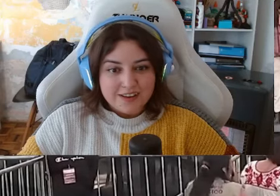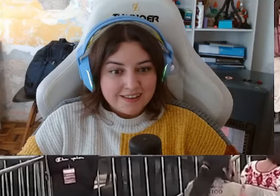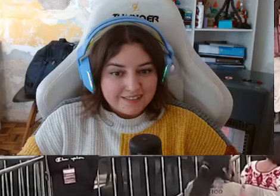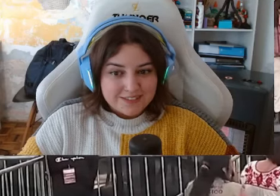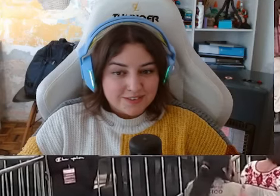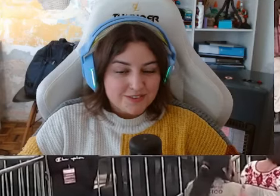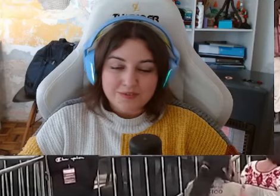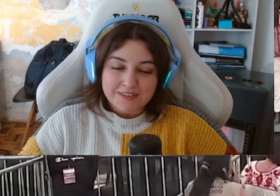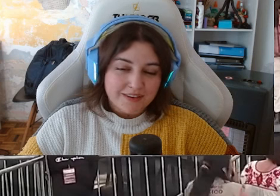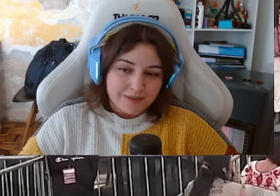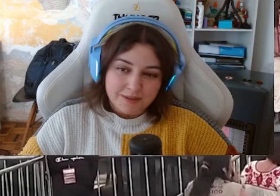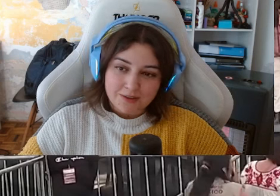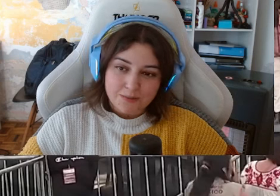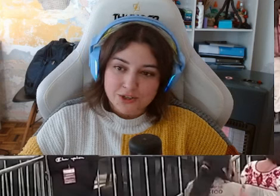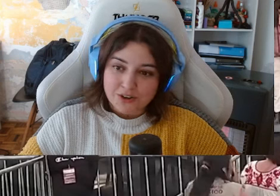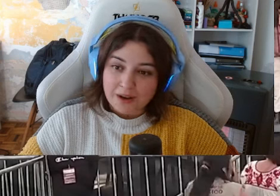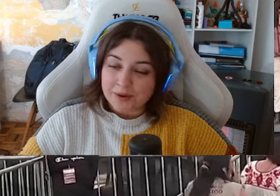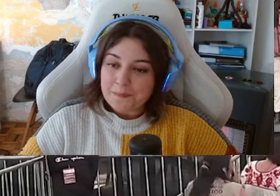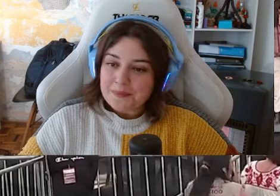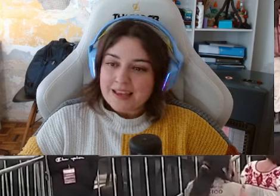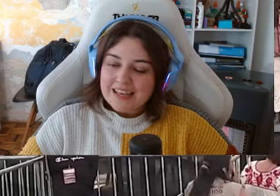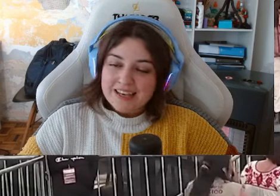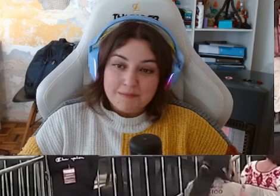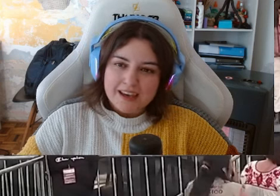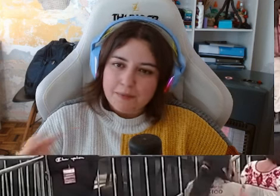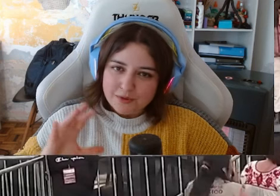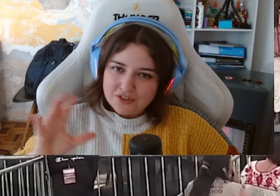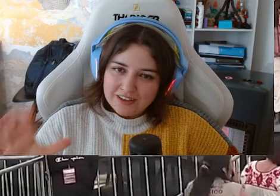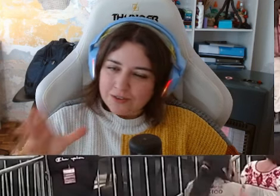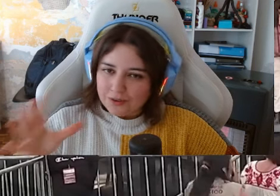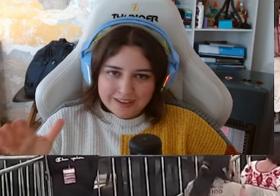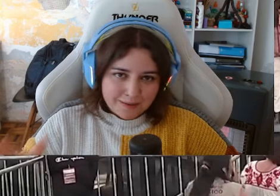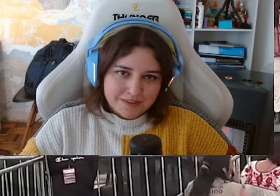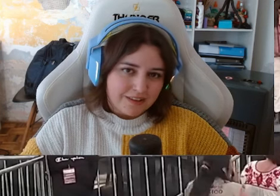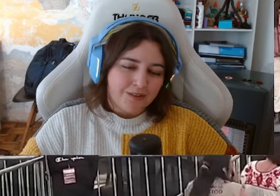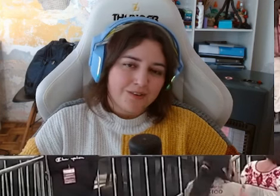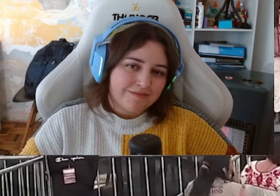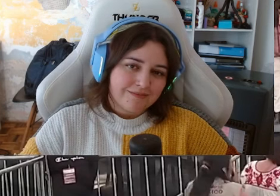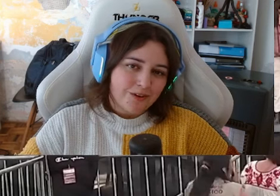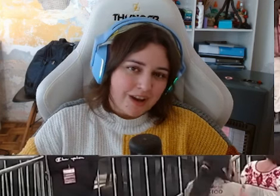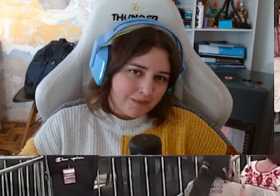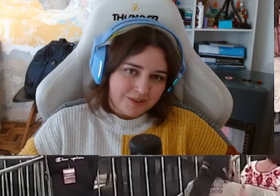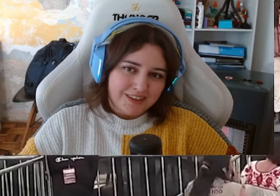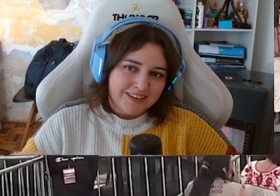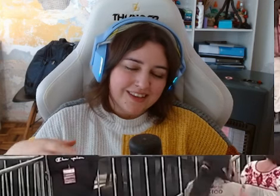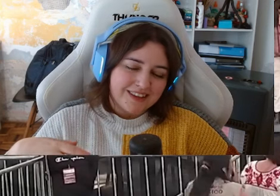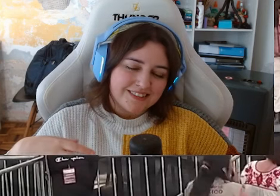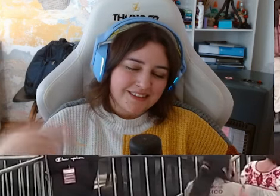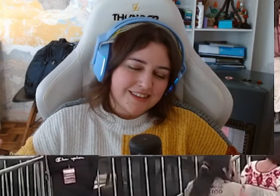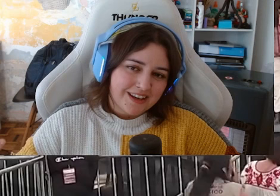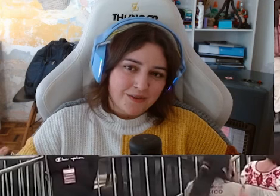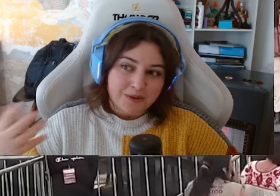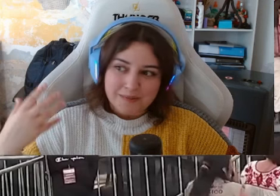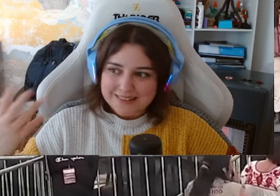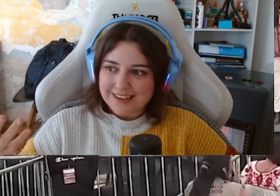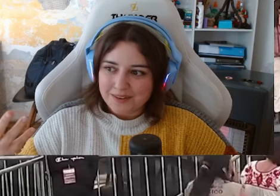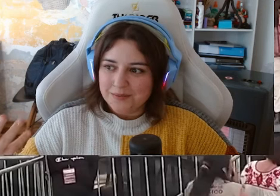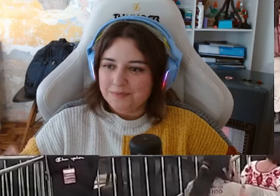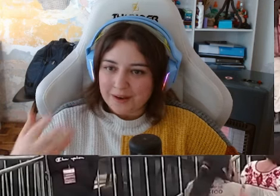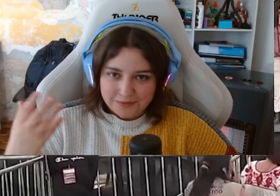ganas de llorar. Yo, saben que últimamente estoy muy llorona, pero que me emociona todo lo que está pasando con AMLO y que se vaya es